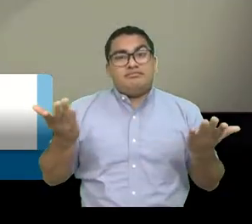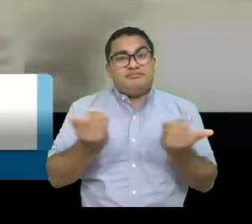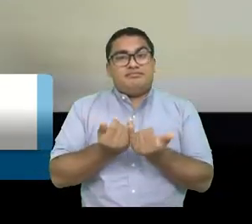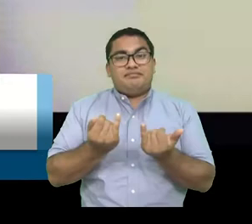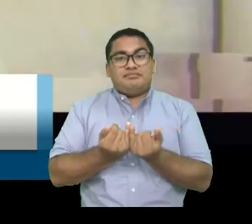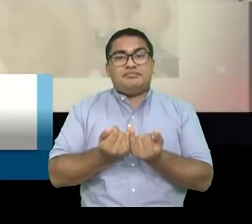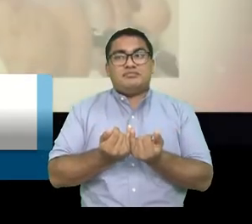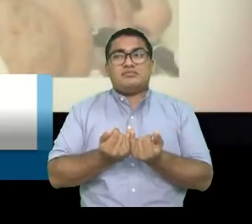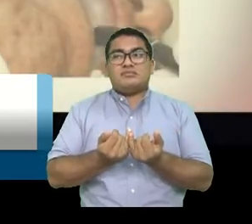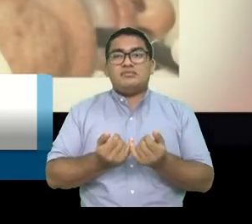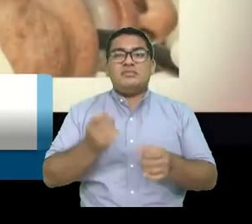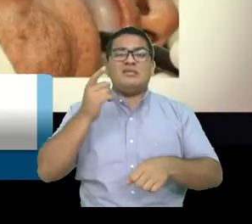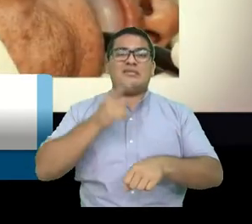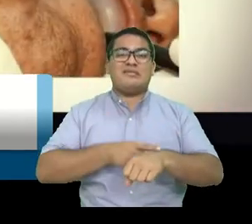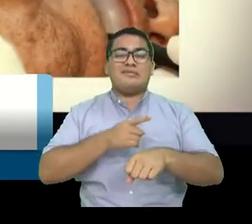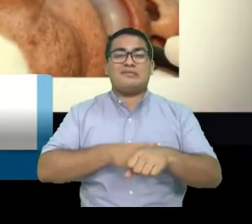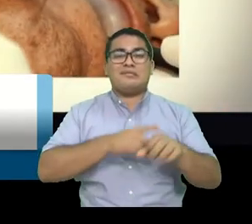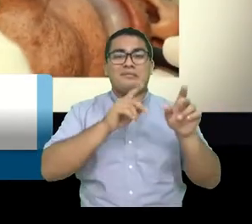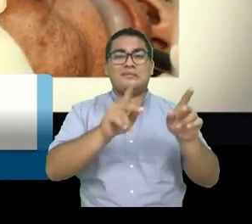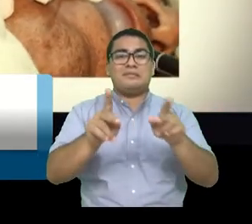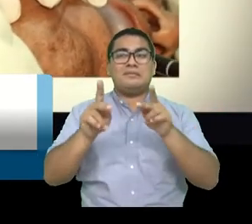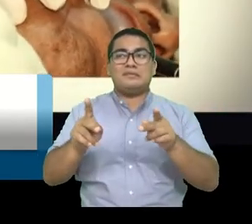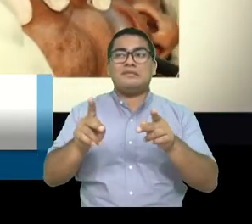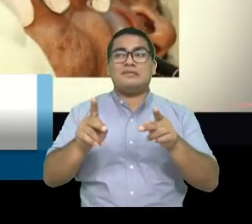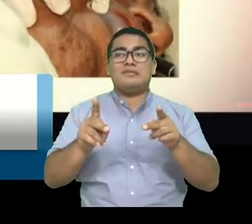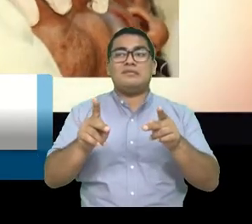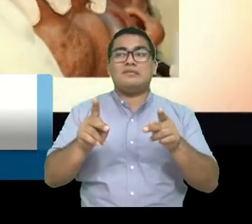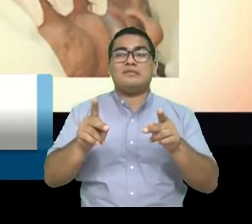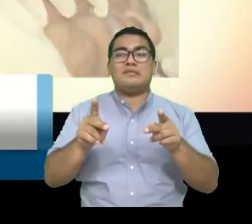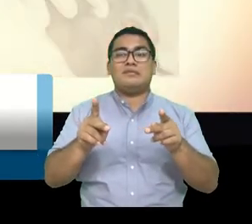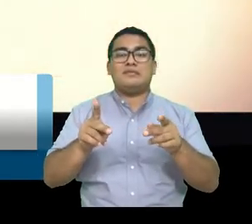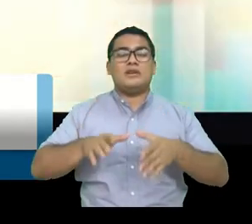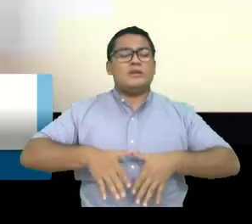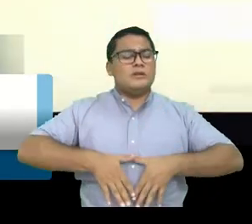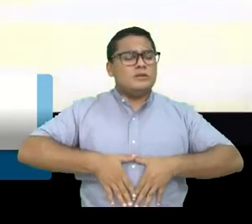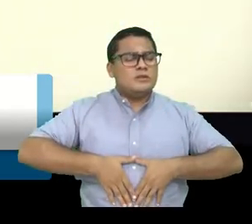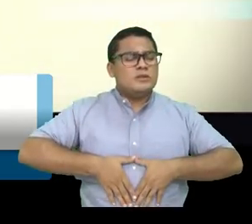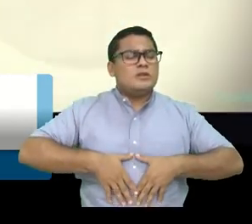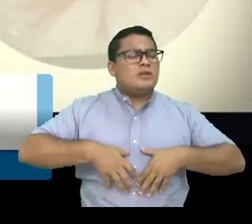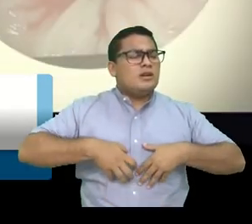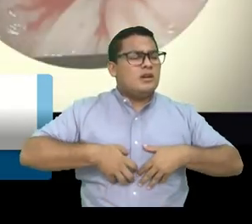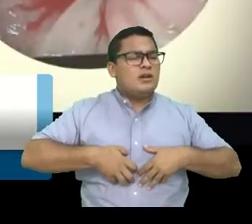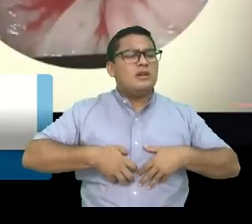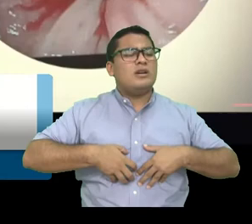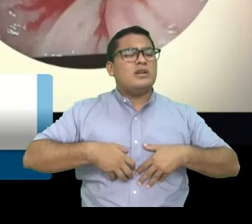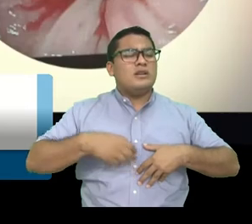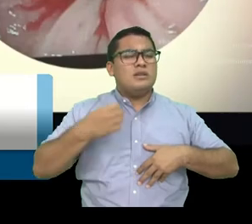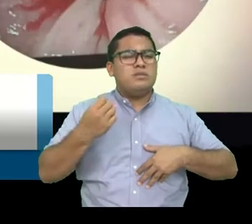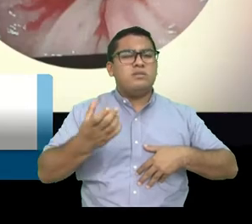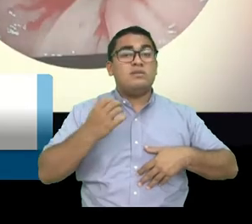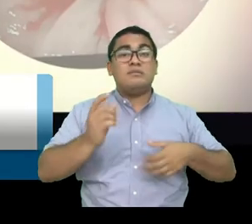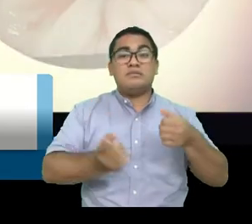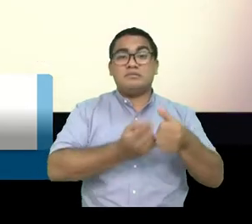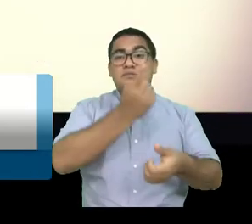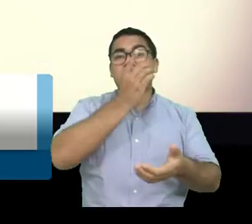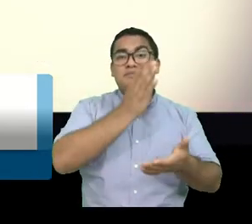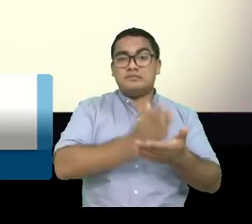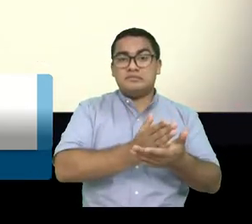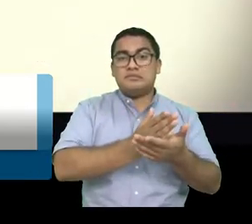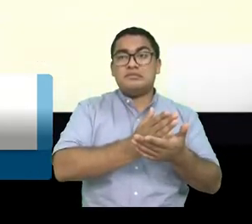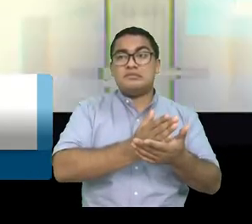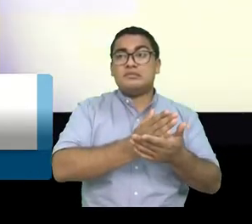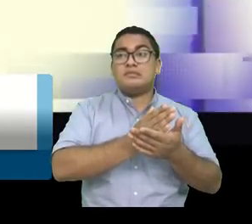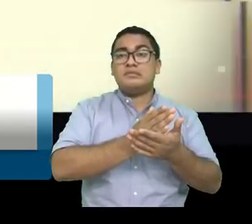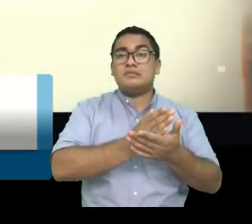¿cuánto dura en el proceso de que una persona recae o la primera vez que la persona tiene gastritis pues se diagnostica? ¿Cuánto